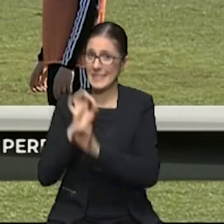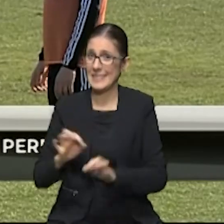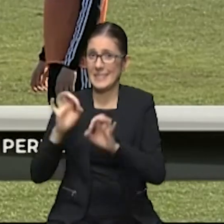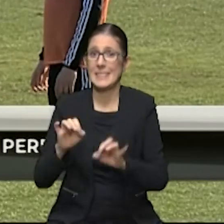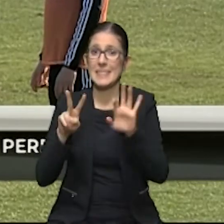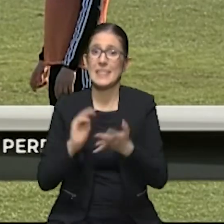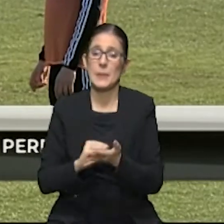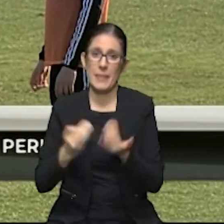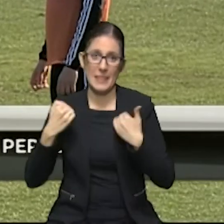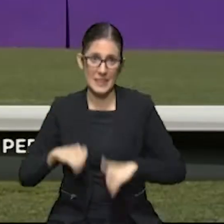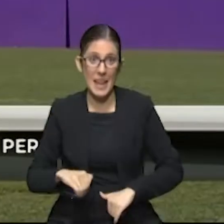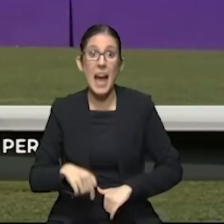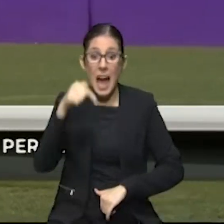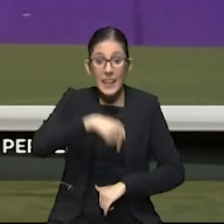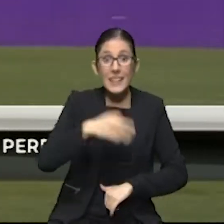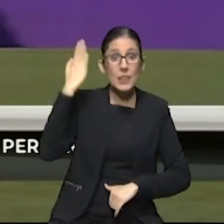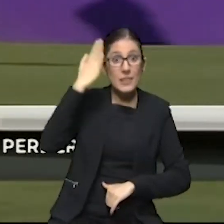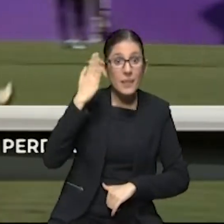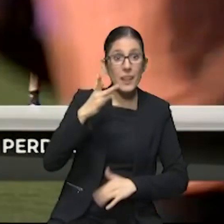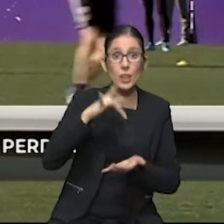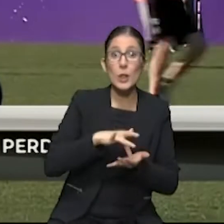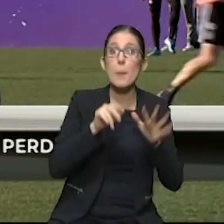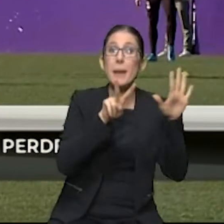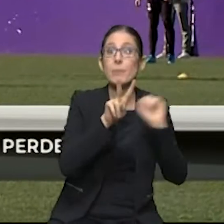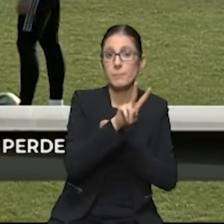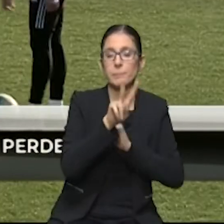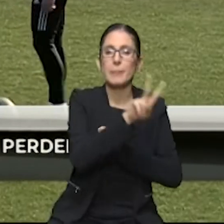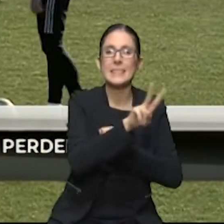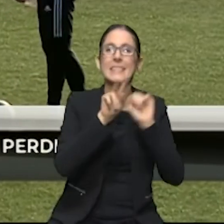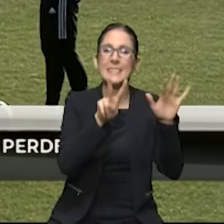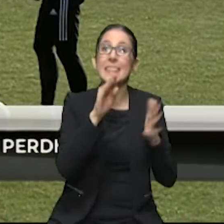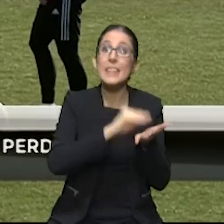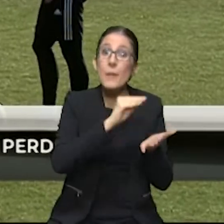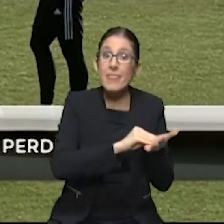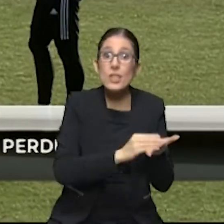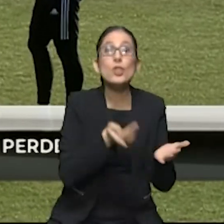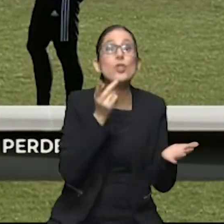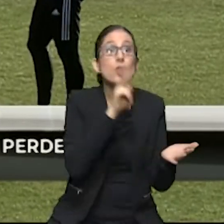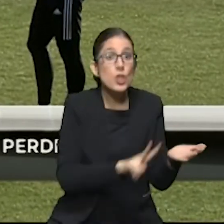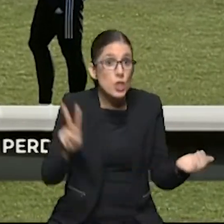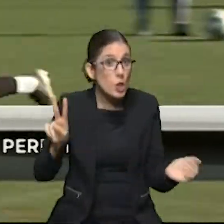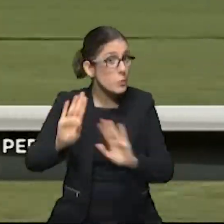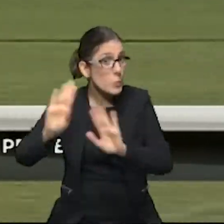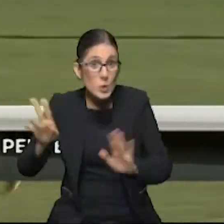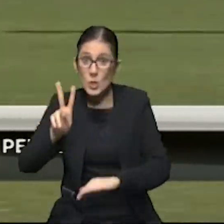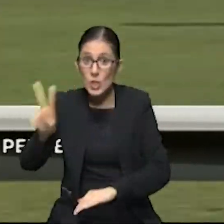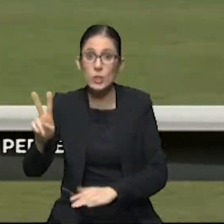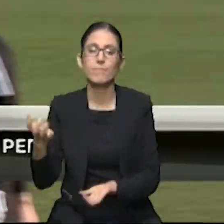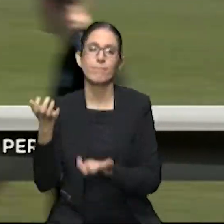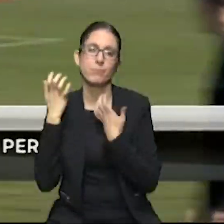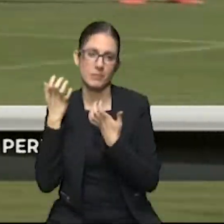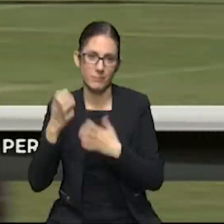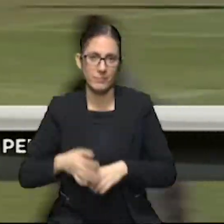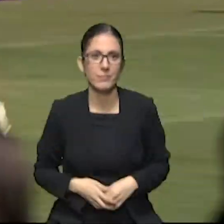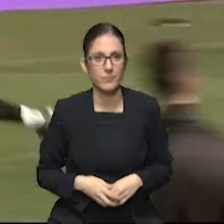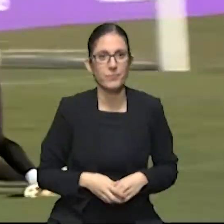ocasiones en las que los pucelanos han visitado el Sadar. Solo en dos ocasiones se han ido con el triunfo. Eso sí, llevan siete partidos sin perder en la capital navarra